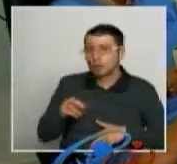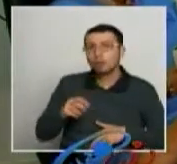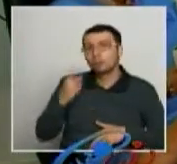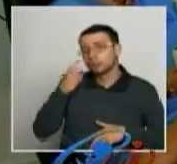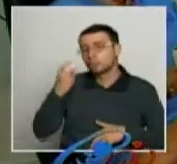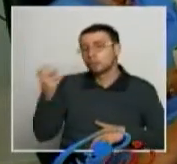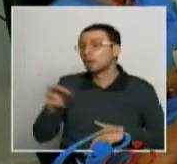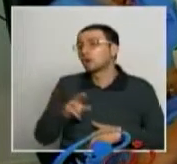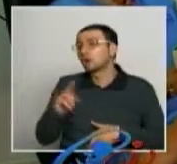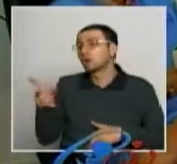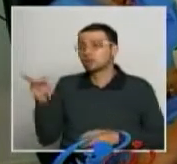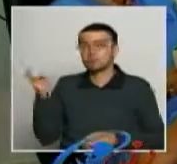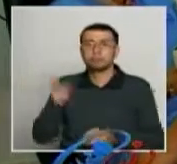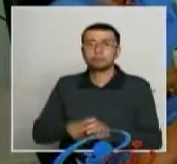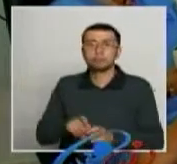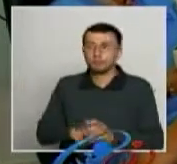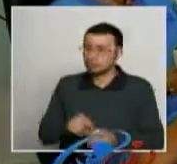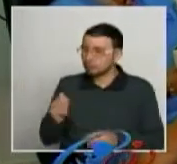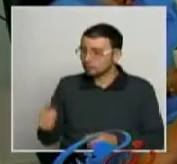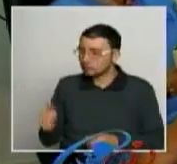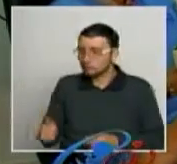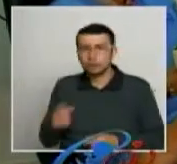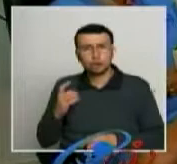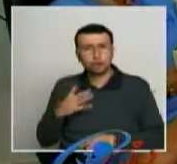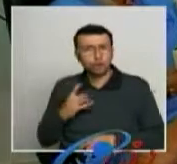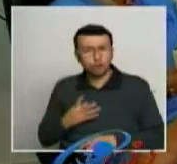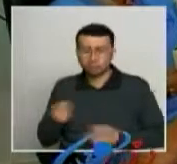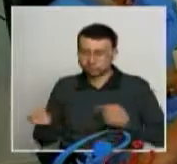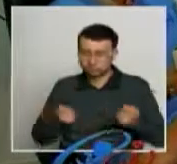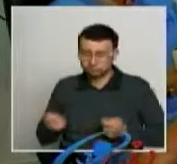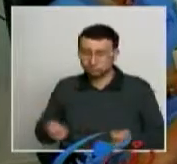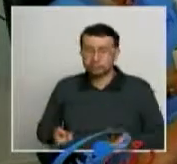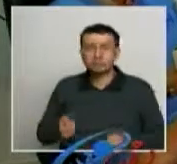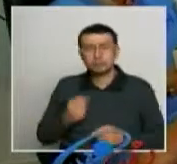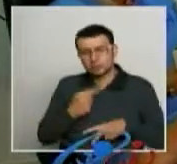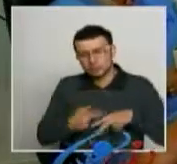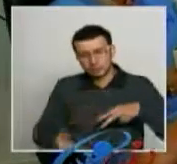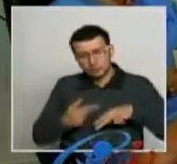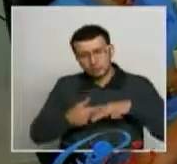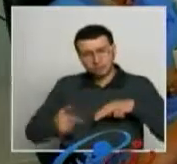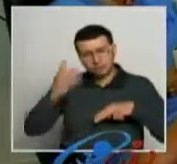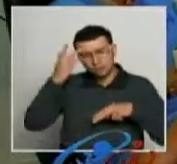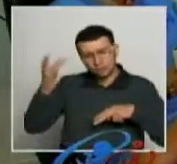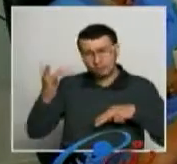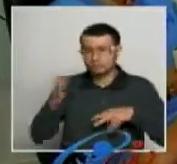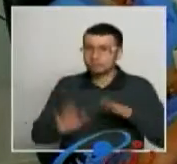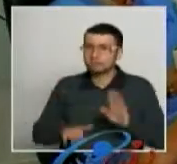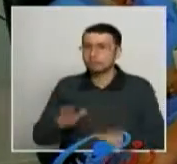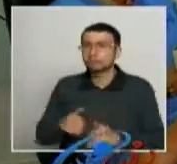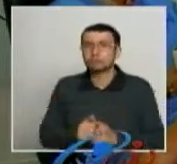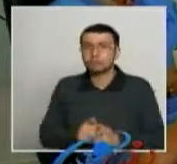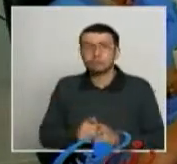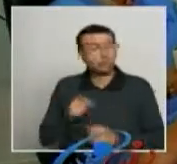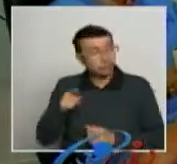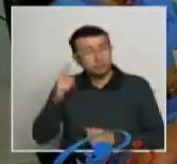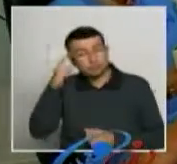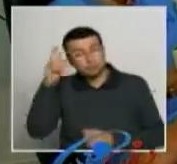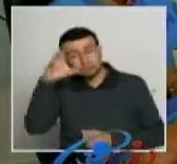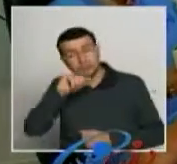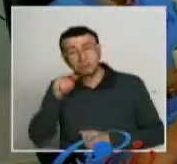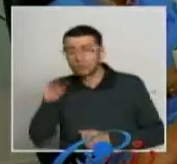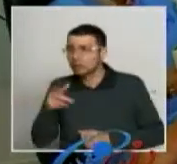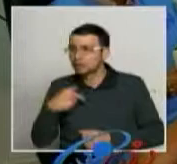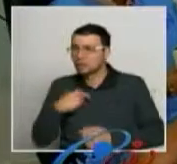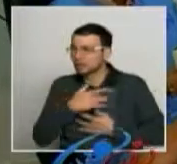tipo de patologías que le esté causando dolor en sus miembros inferiores. ¿Se dan cuenta por qué uno no se puede aventurar con su salud